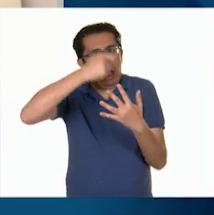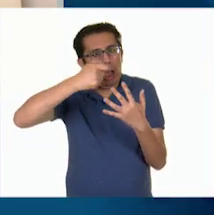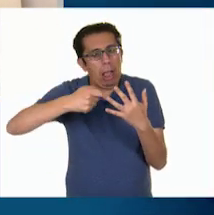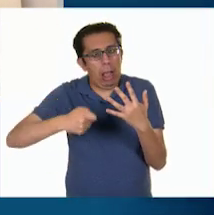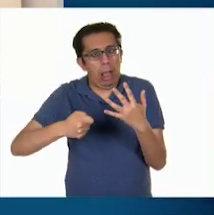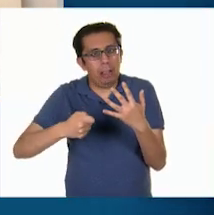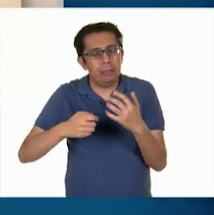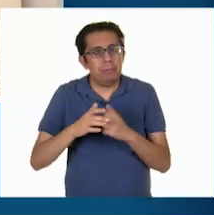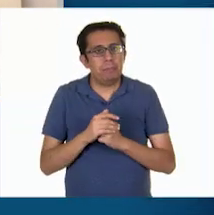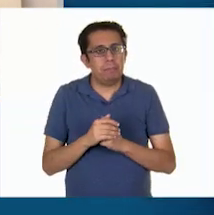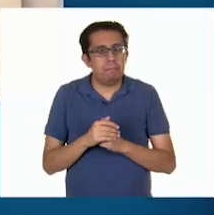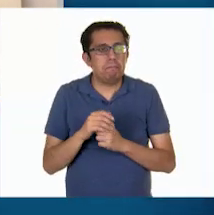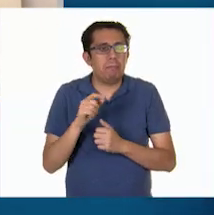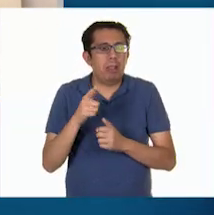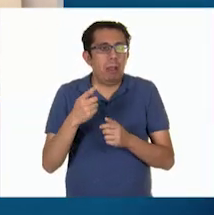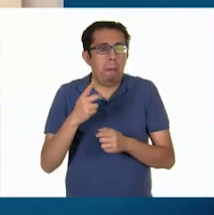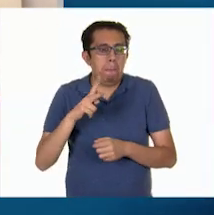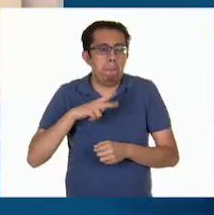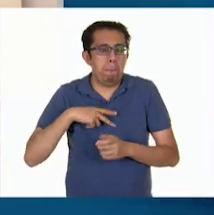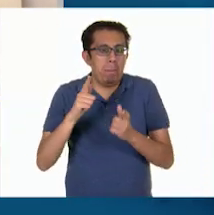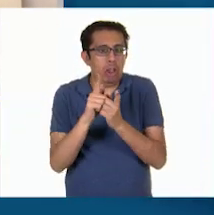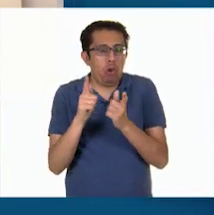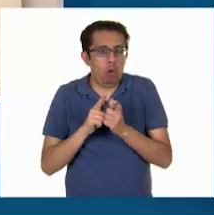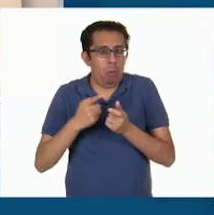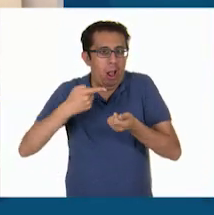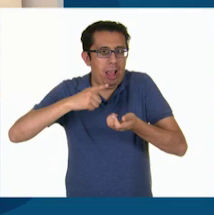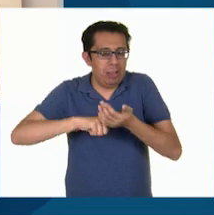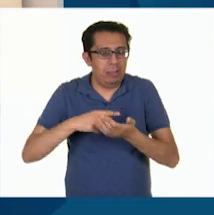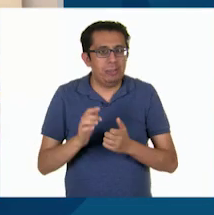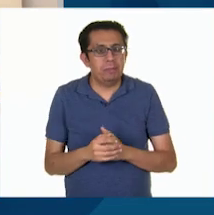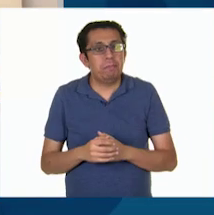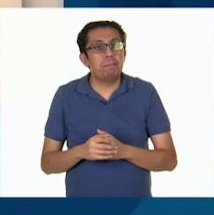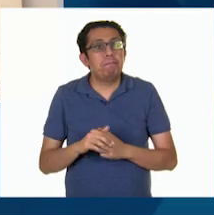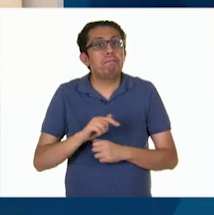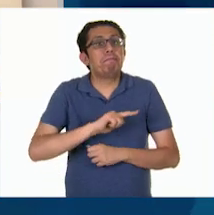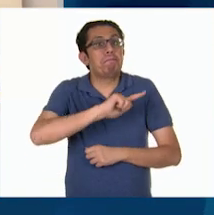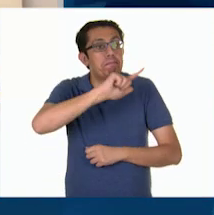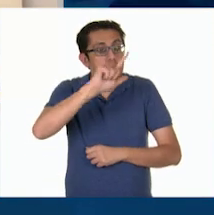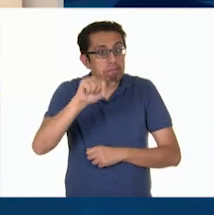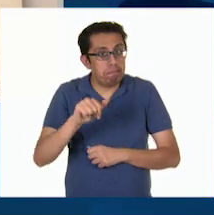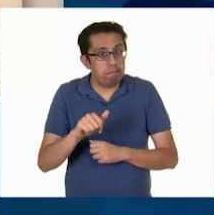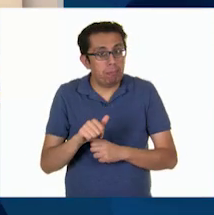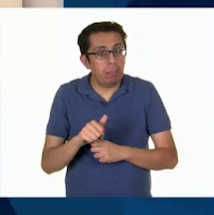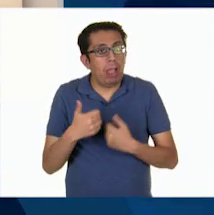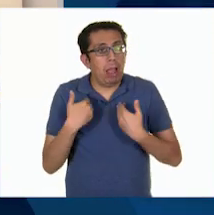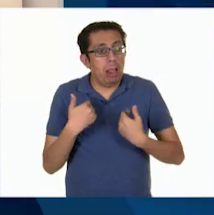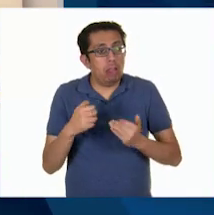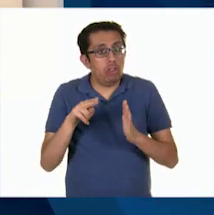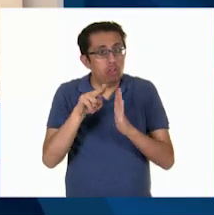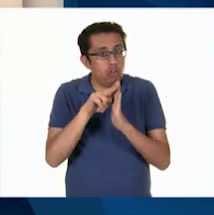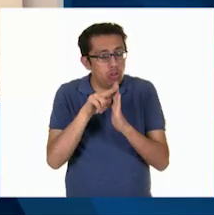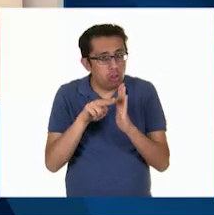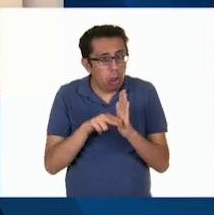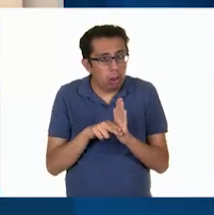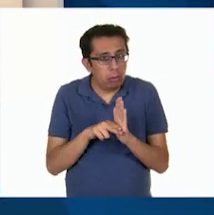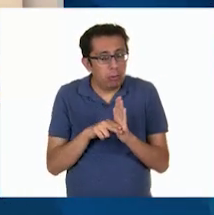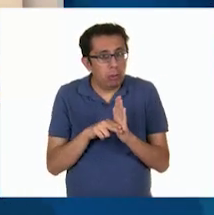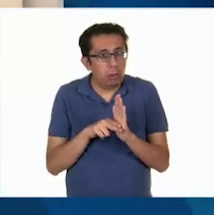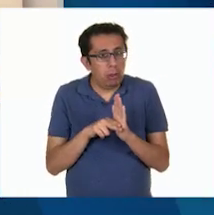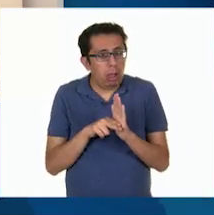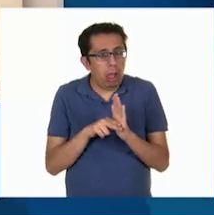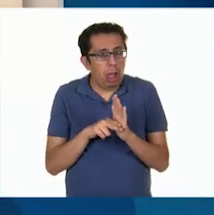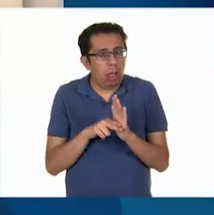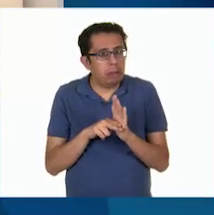en aquellos grupos en los que interactuamos. Después, comprender que todas las normas están